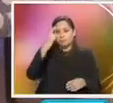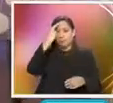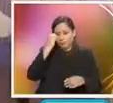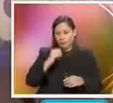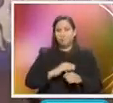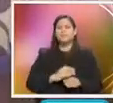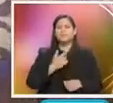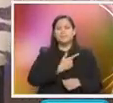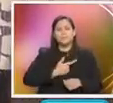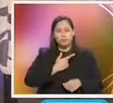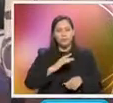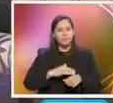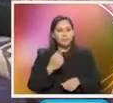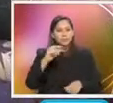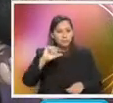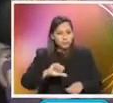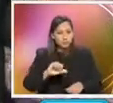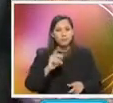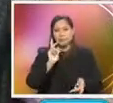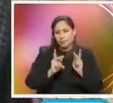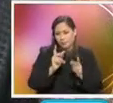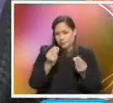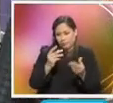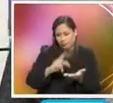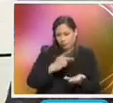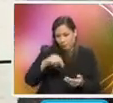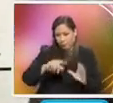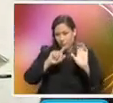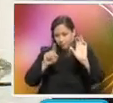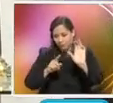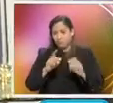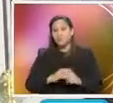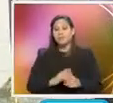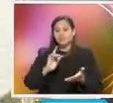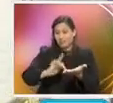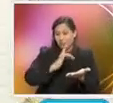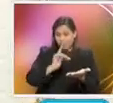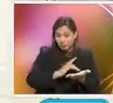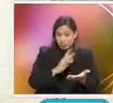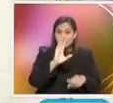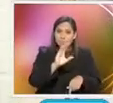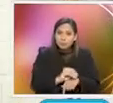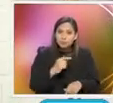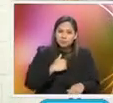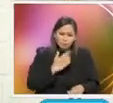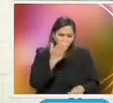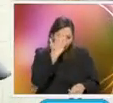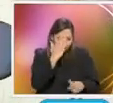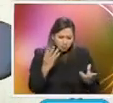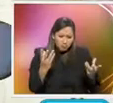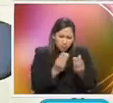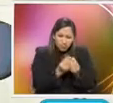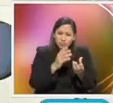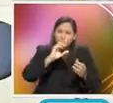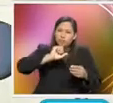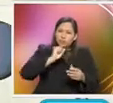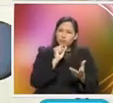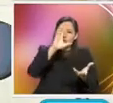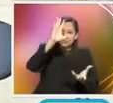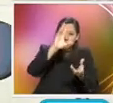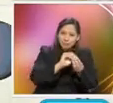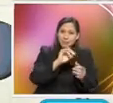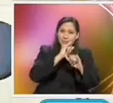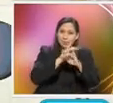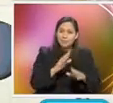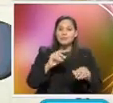Y me gusta porque hoy, y lo platicamos mucho aquí en tus ciudades, la tecnología nos ha permitido conocer y conjuntar mucha información